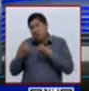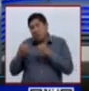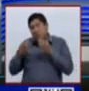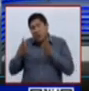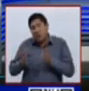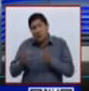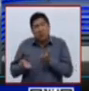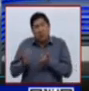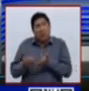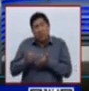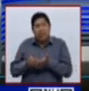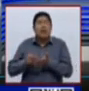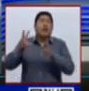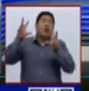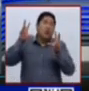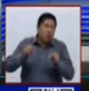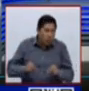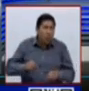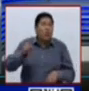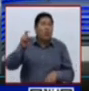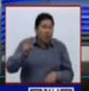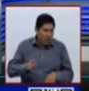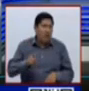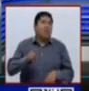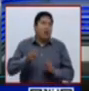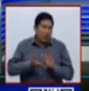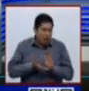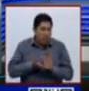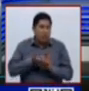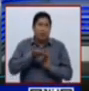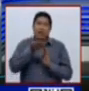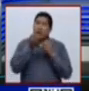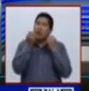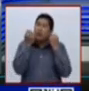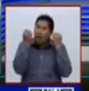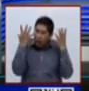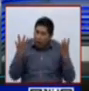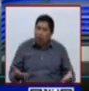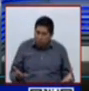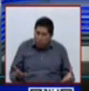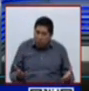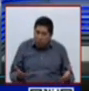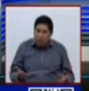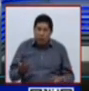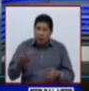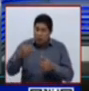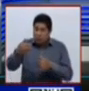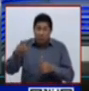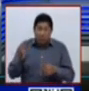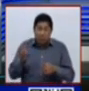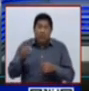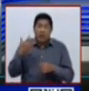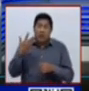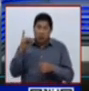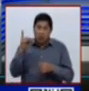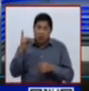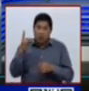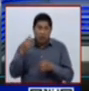Son puros revendedores. Ahora, insisto, no deberían subir tanto el precio de las entradas. Para las curvas era 5 bolivianos y están vendiendo en